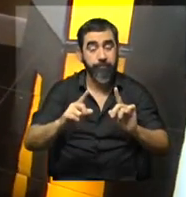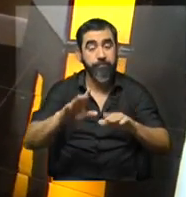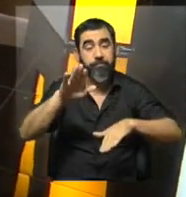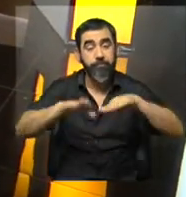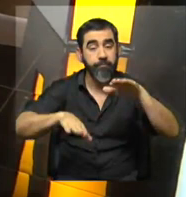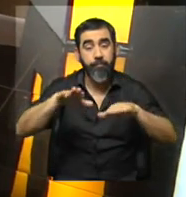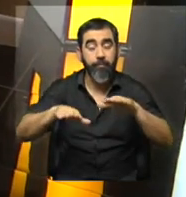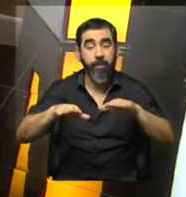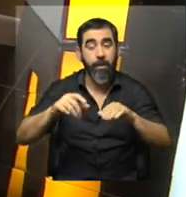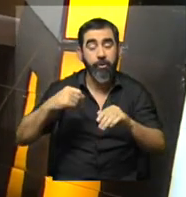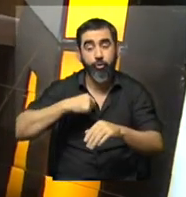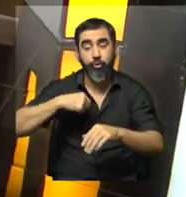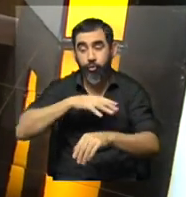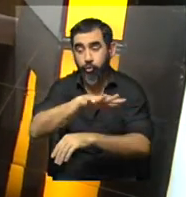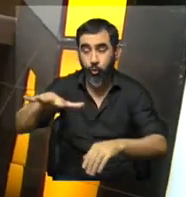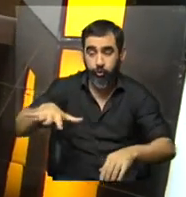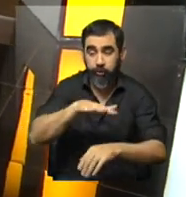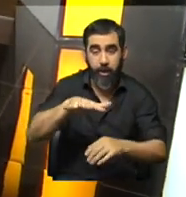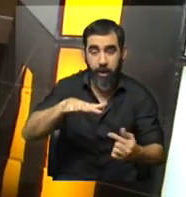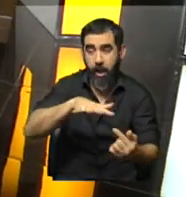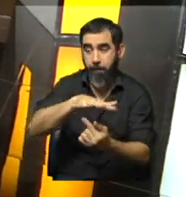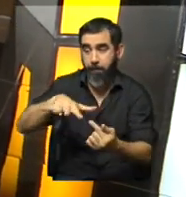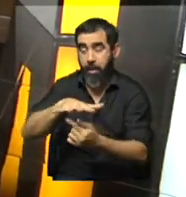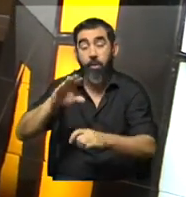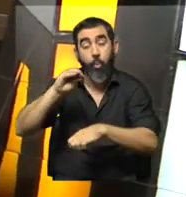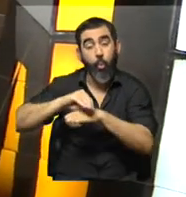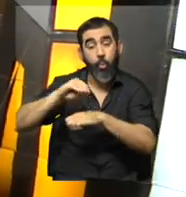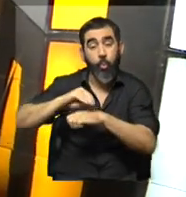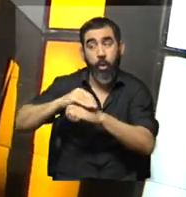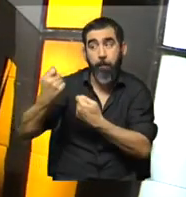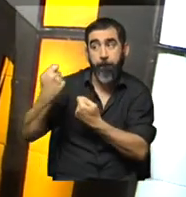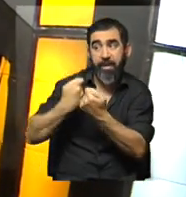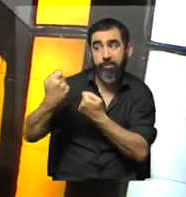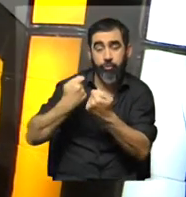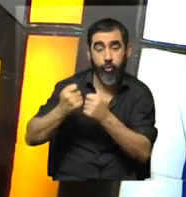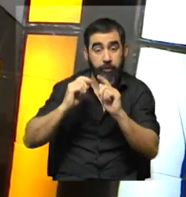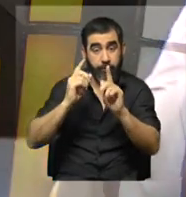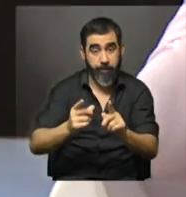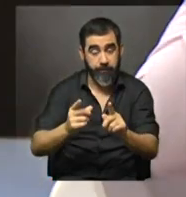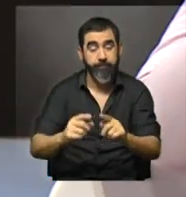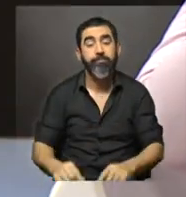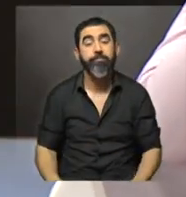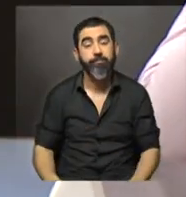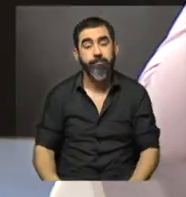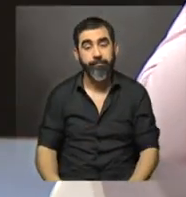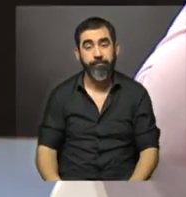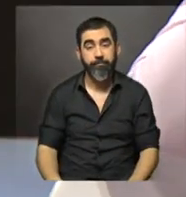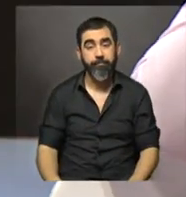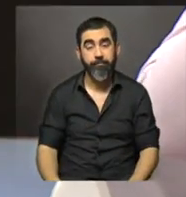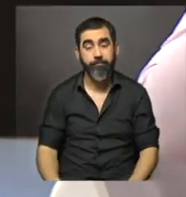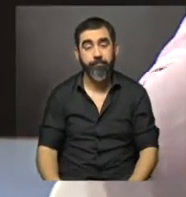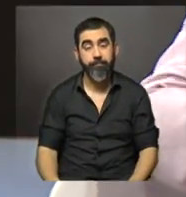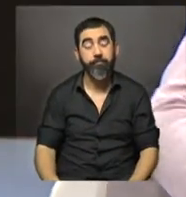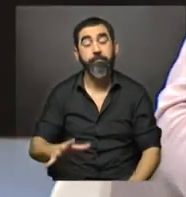las presiones sociales, las presiones ambientales, culturales también, ¿no? Y hay una forma